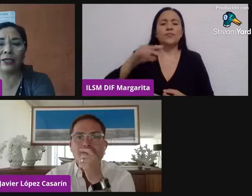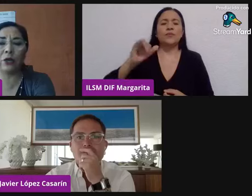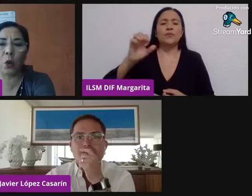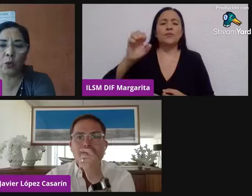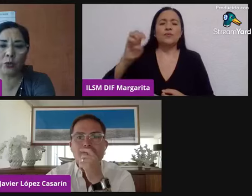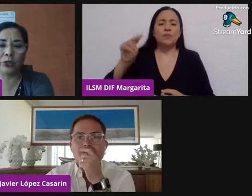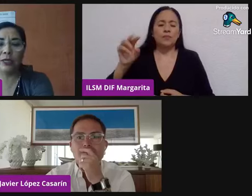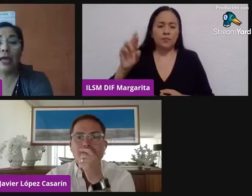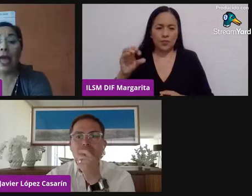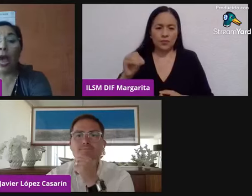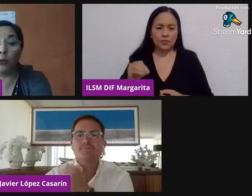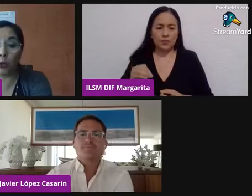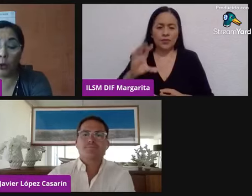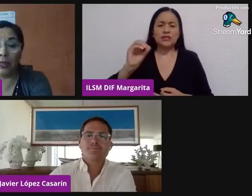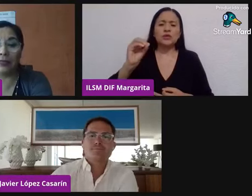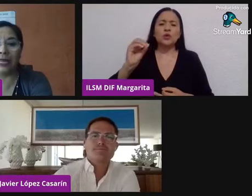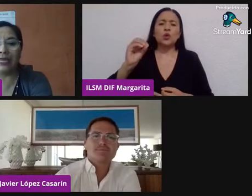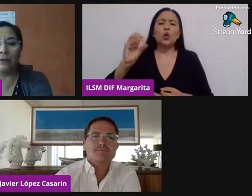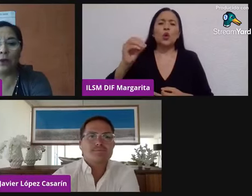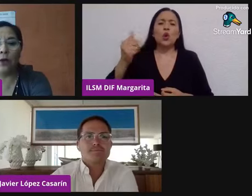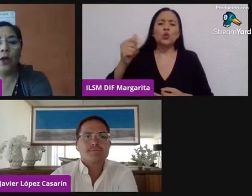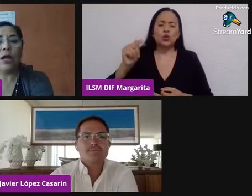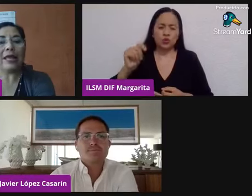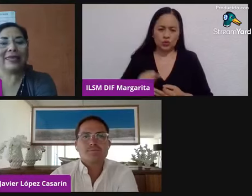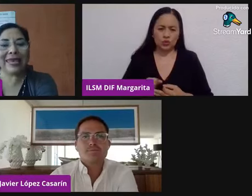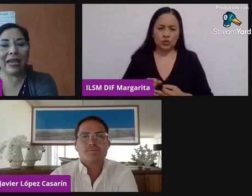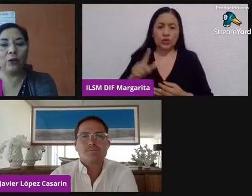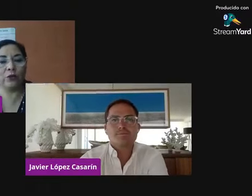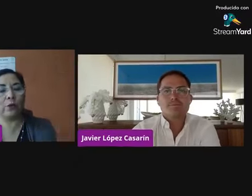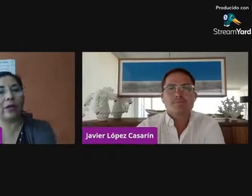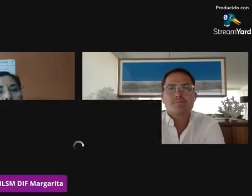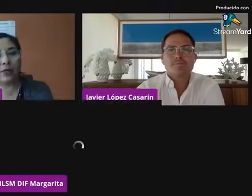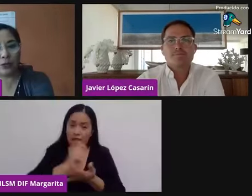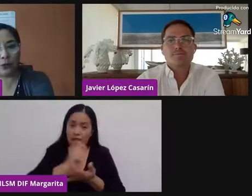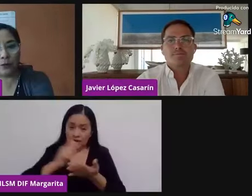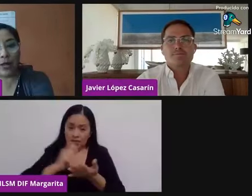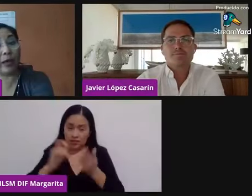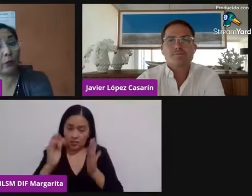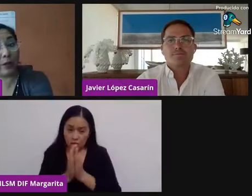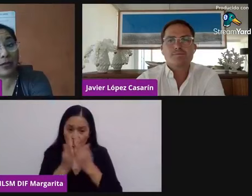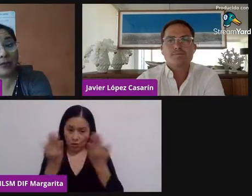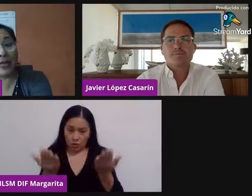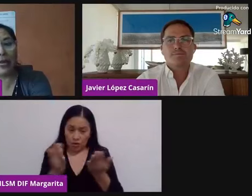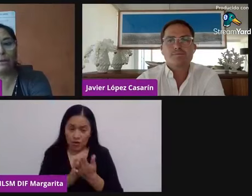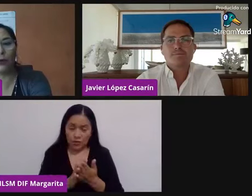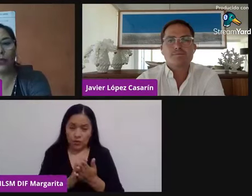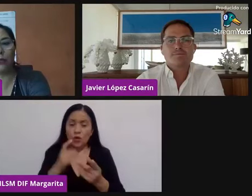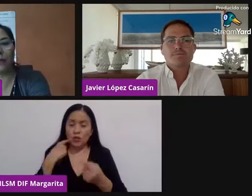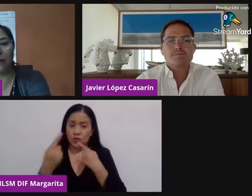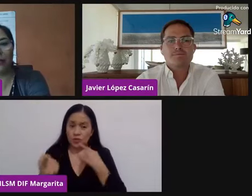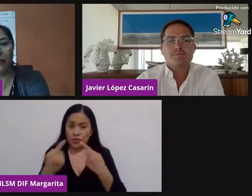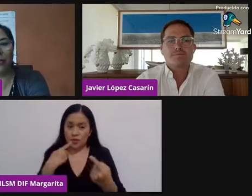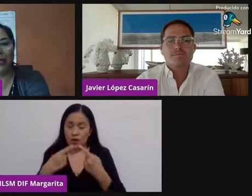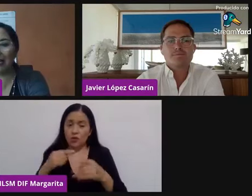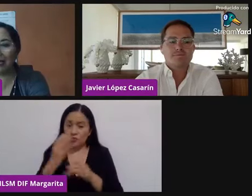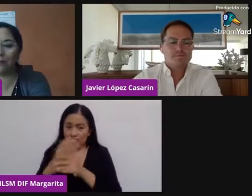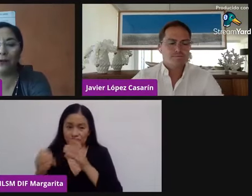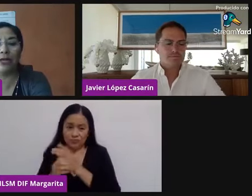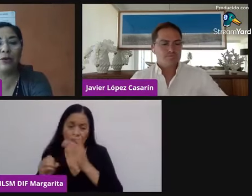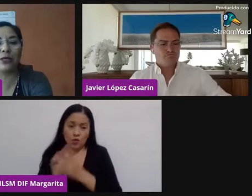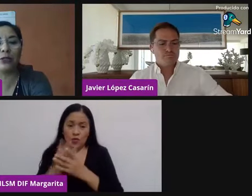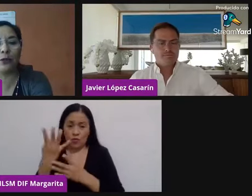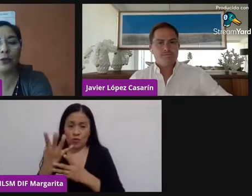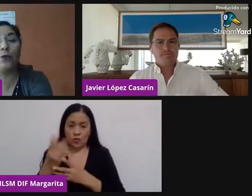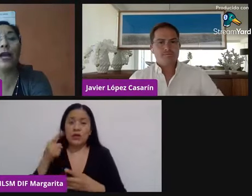Strategic Coach. Autor del libro Diálogos por la Innovación, actualmente en proceso de impresión y del